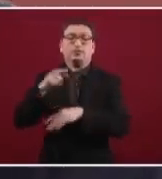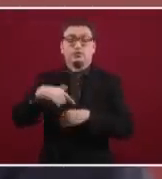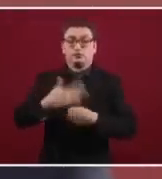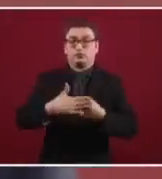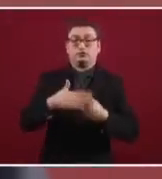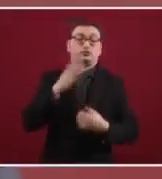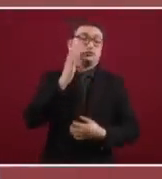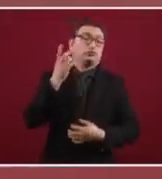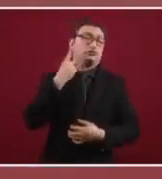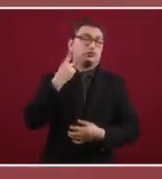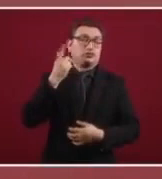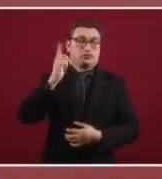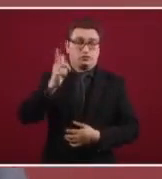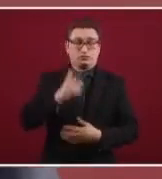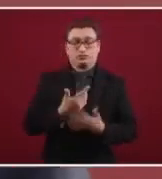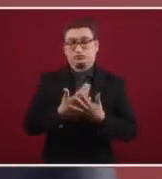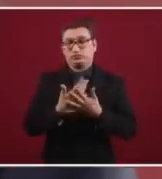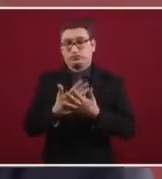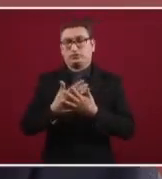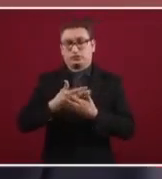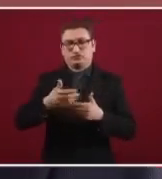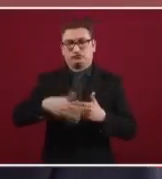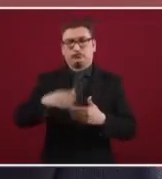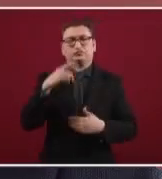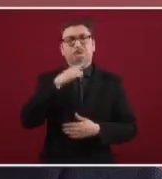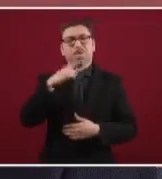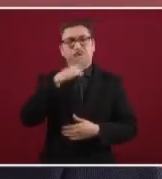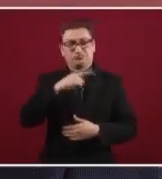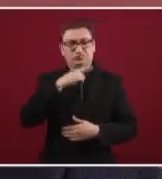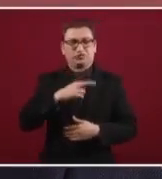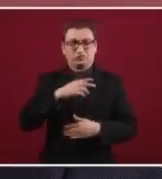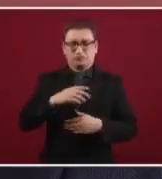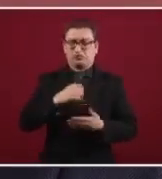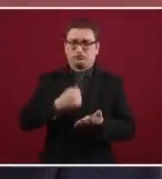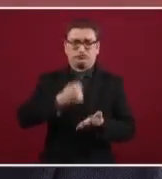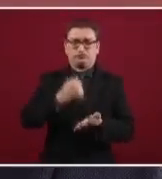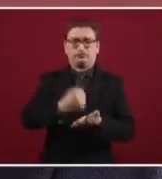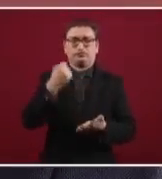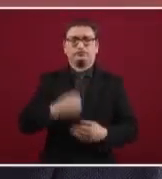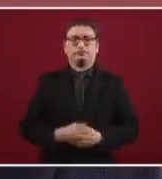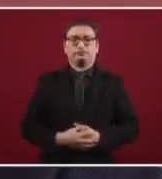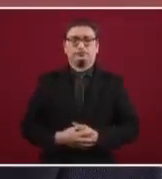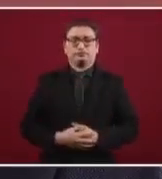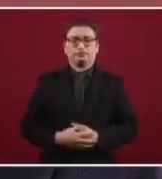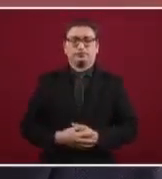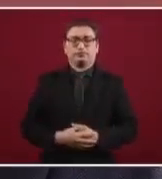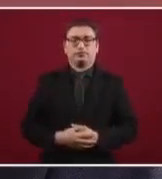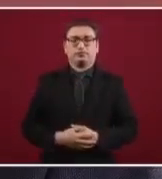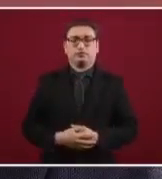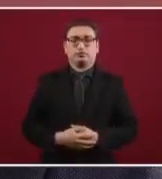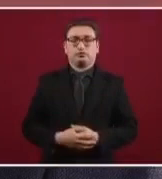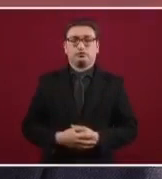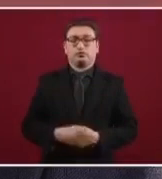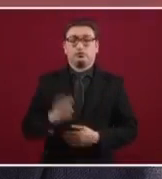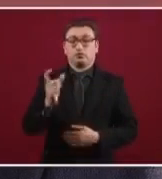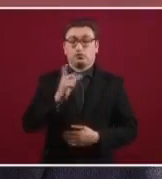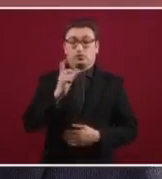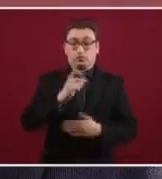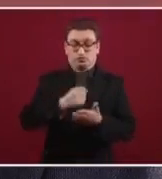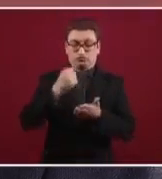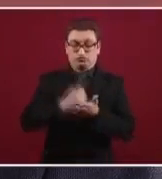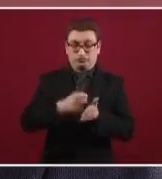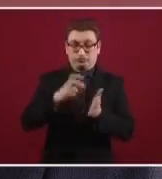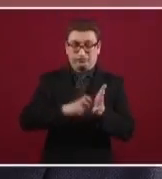espero que lo más pronto posible se apruebe. A partir de esa